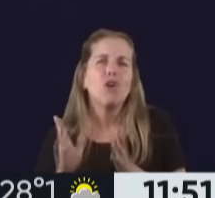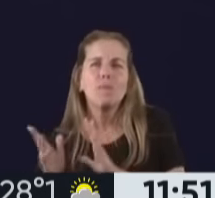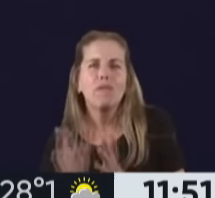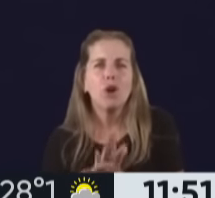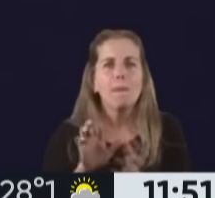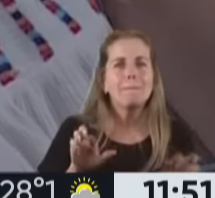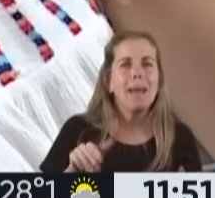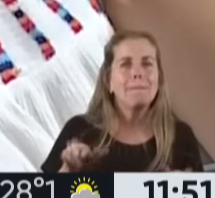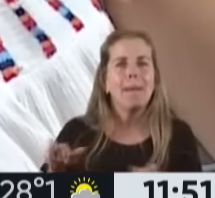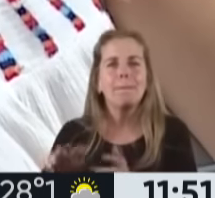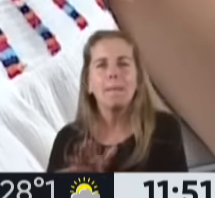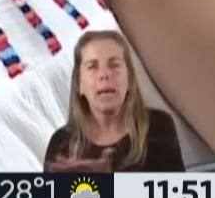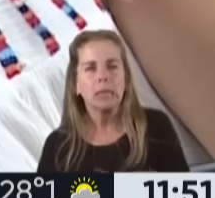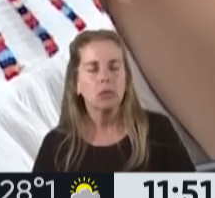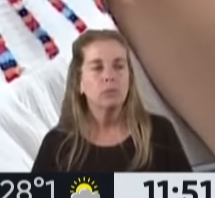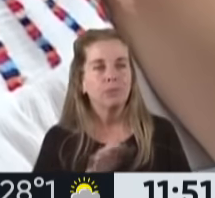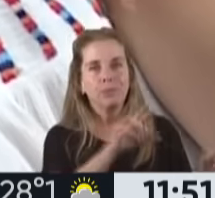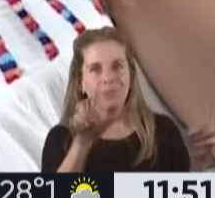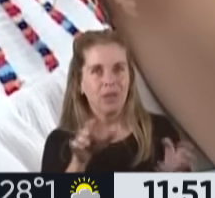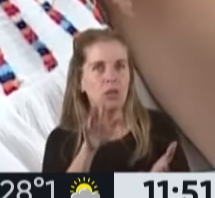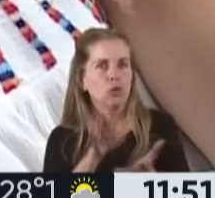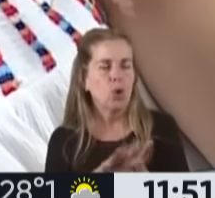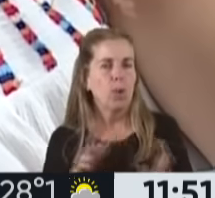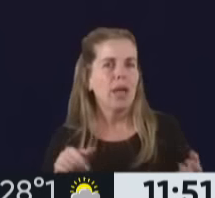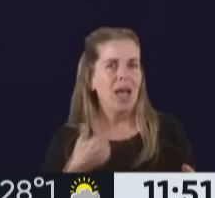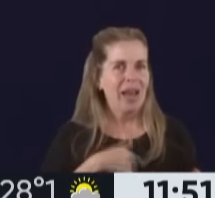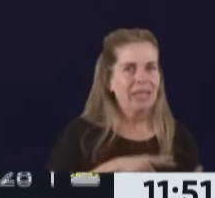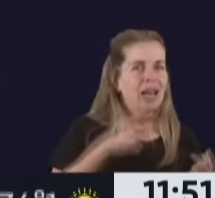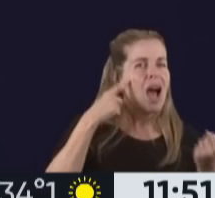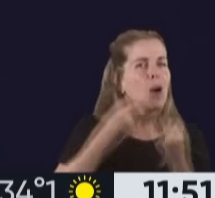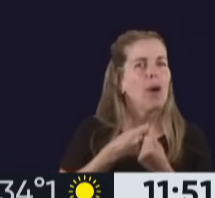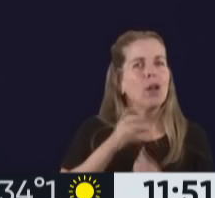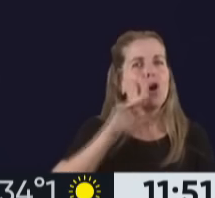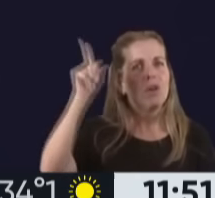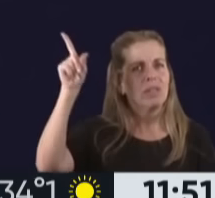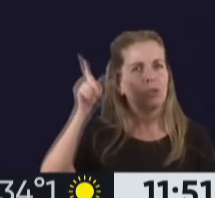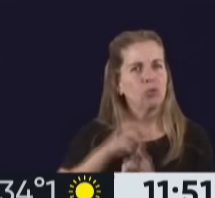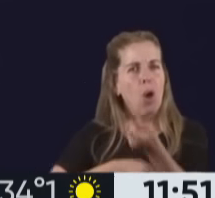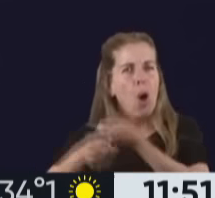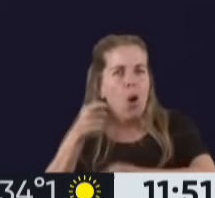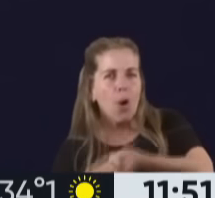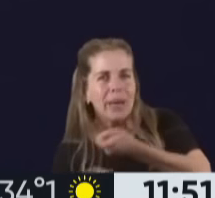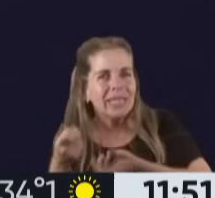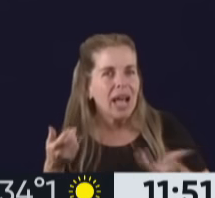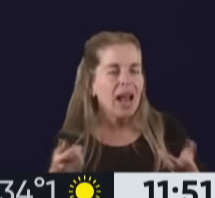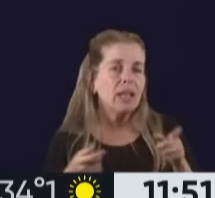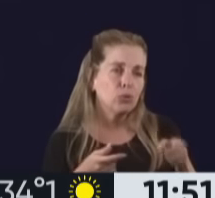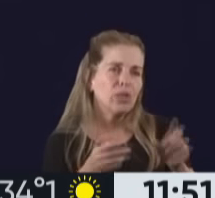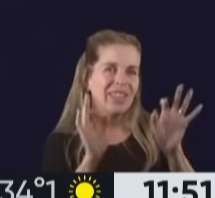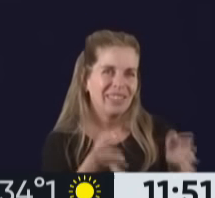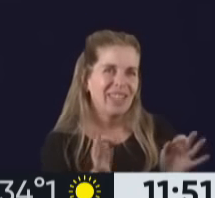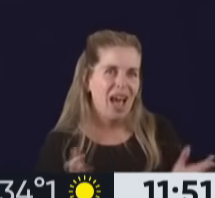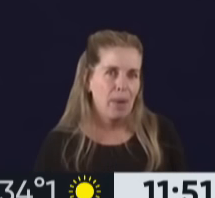Okay. ¿Y al respecto del acuerdo comercial con Estados Unidos? Los acuerdos comerciales, como ustedes bien